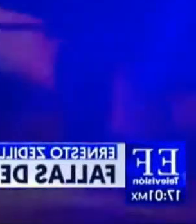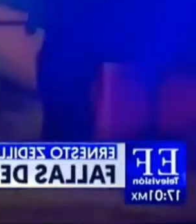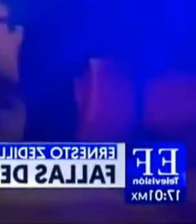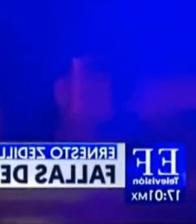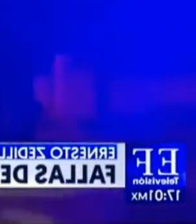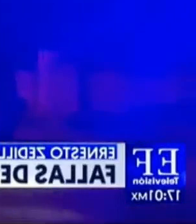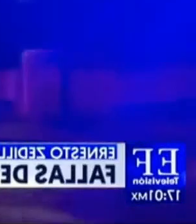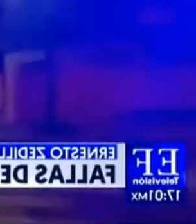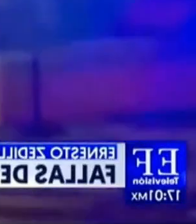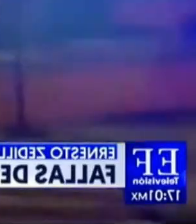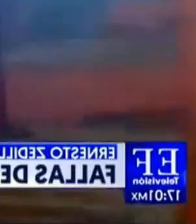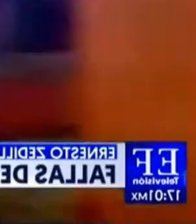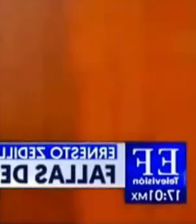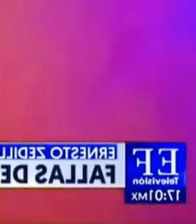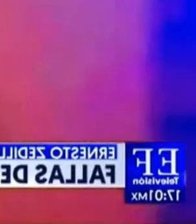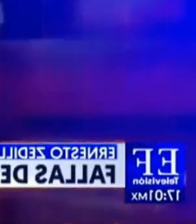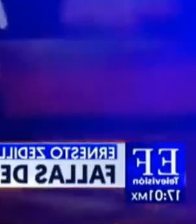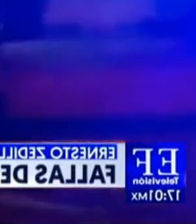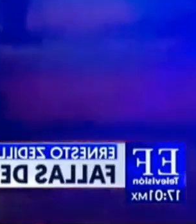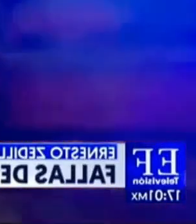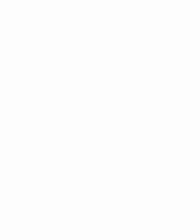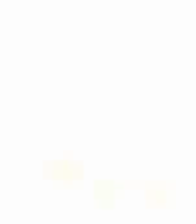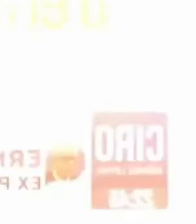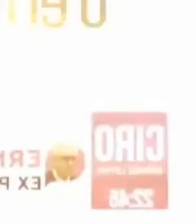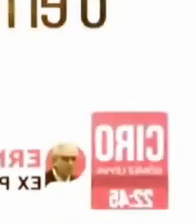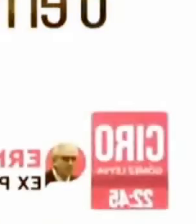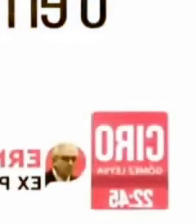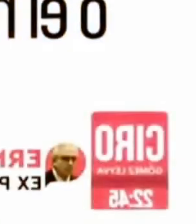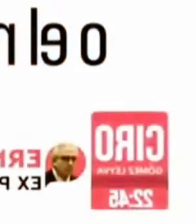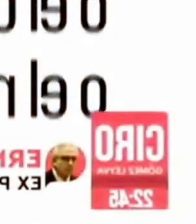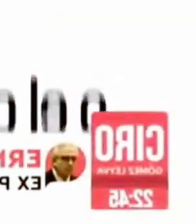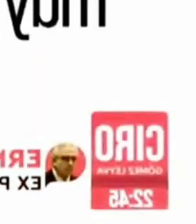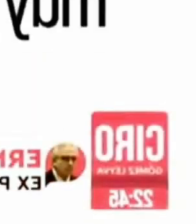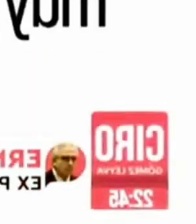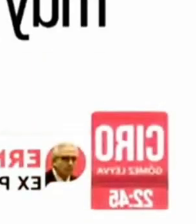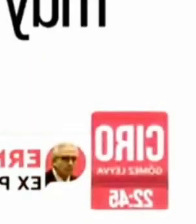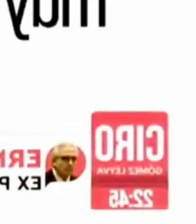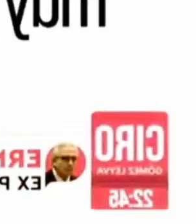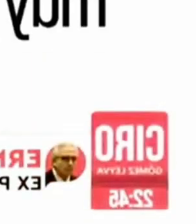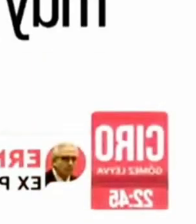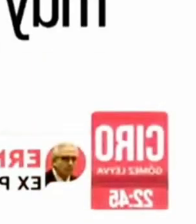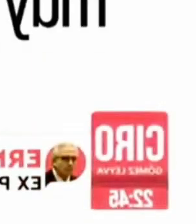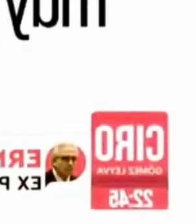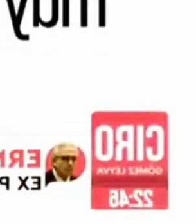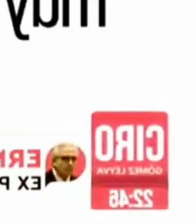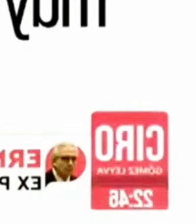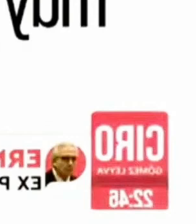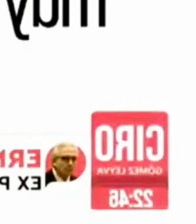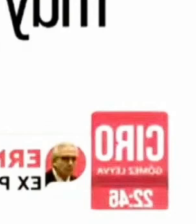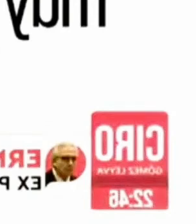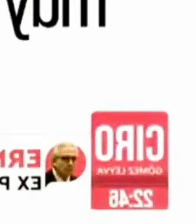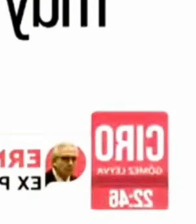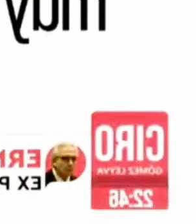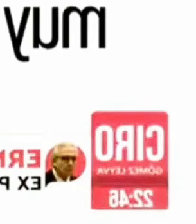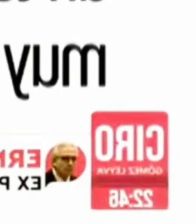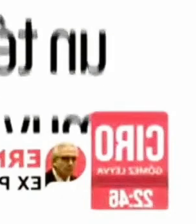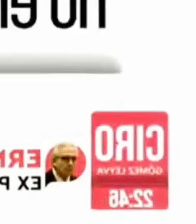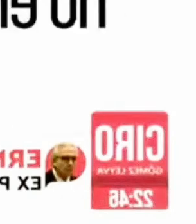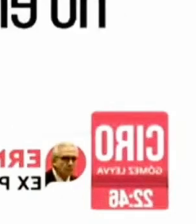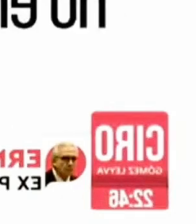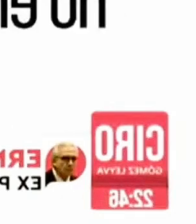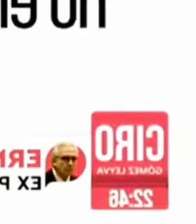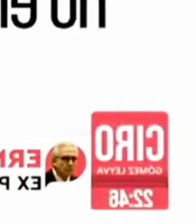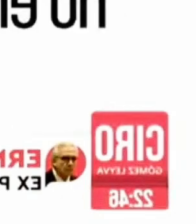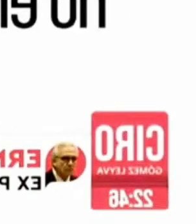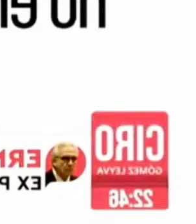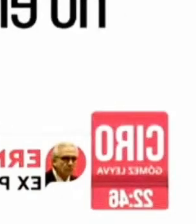entre políticos que no entienden la economía. El neoliberalismo, que eso todavía nadie ha explicado, es un término muy popular. Cada vez